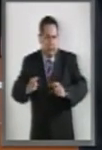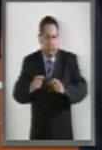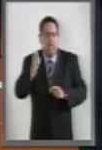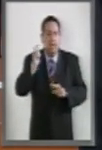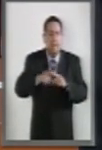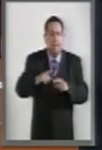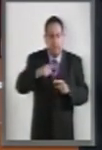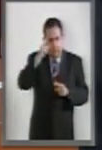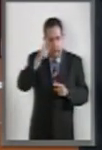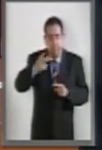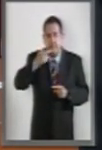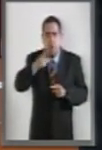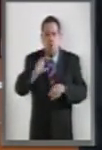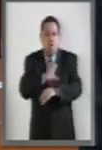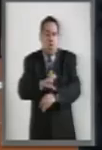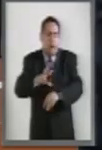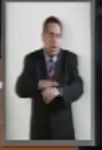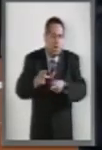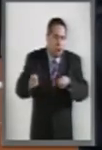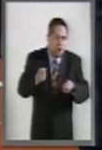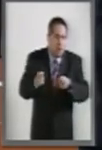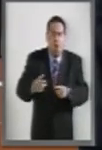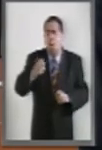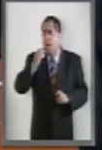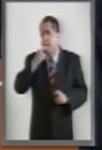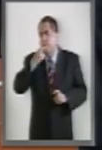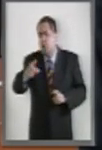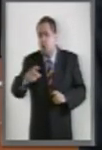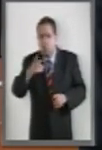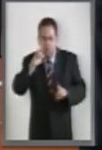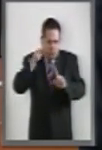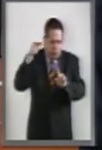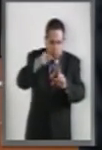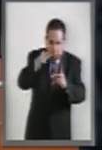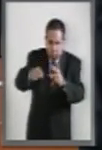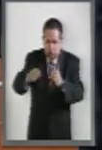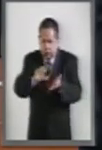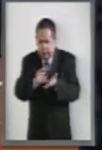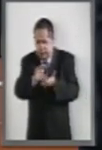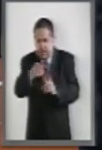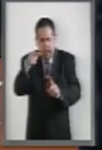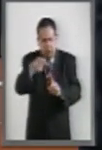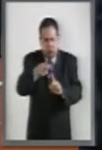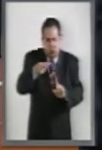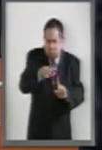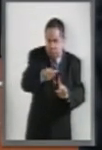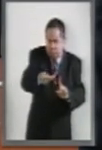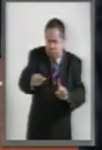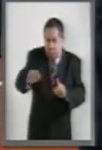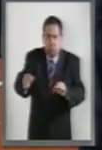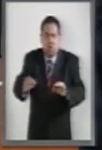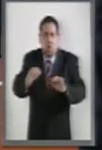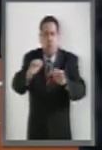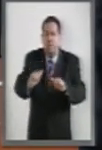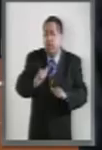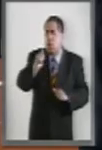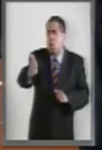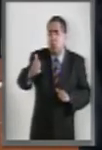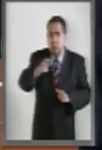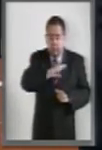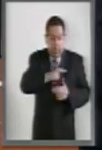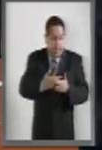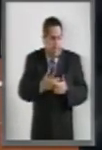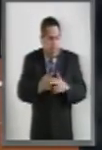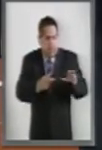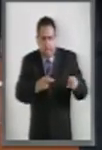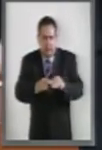mejores espacios de coordinación, o mejores espacios de focalización, o aprovechar otros recursos a disponibilidad de